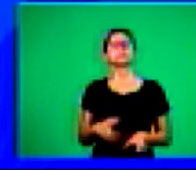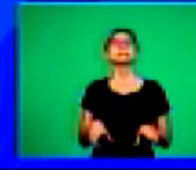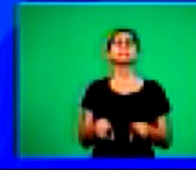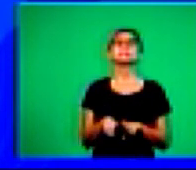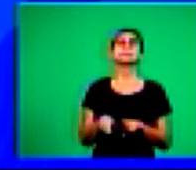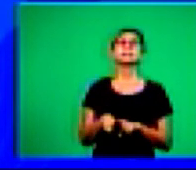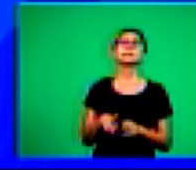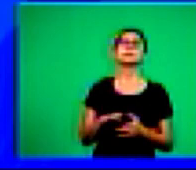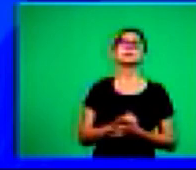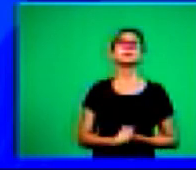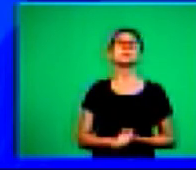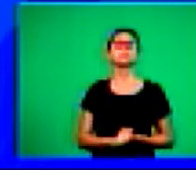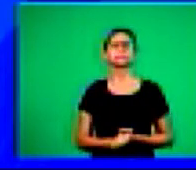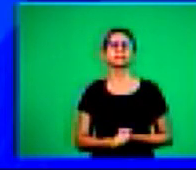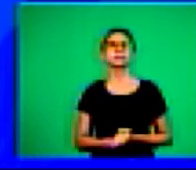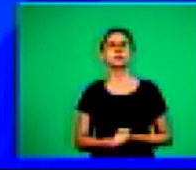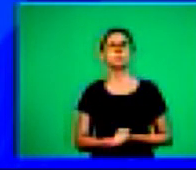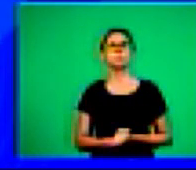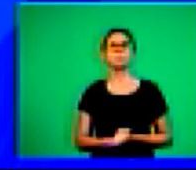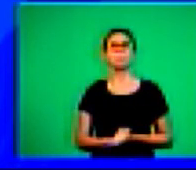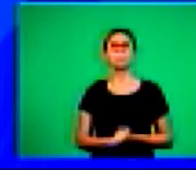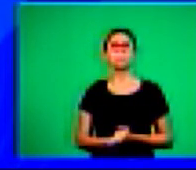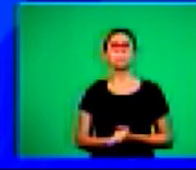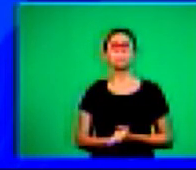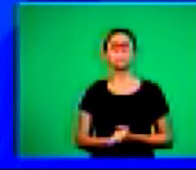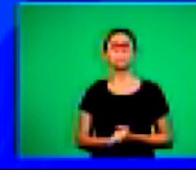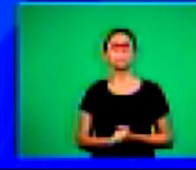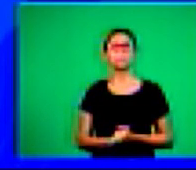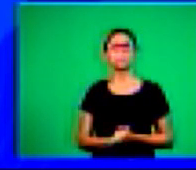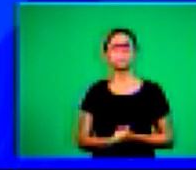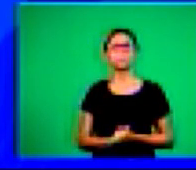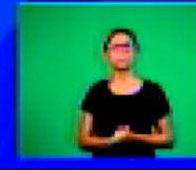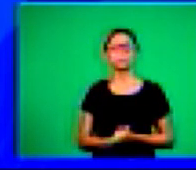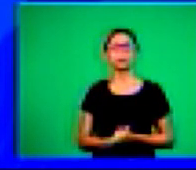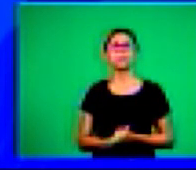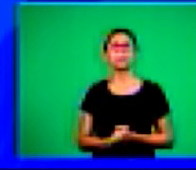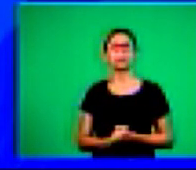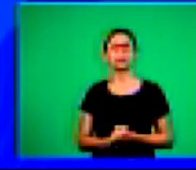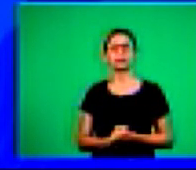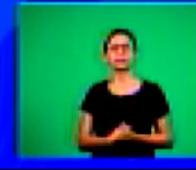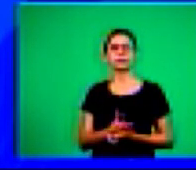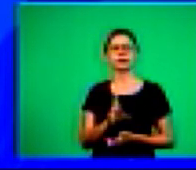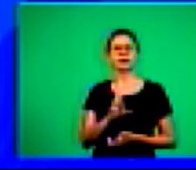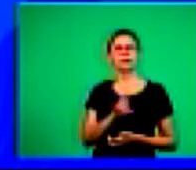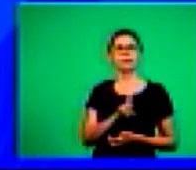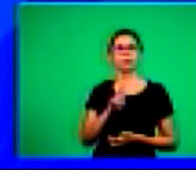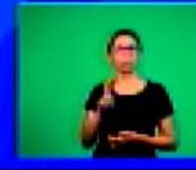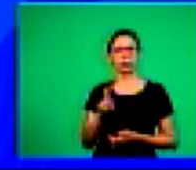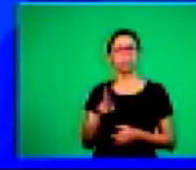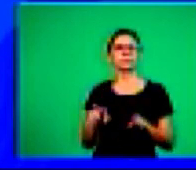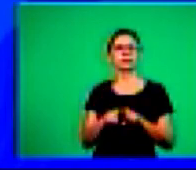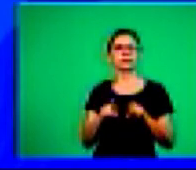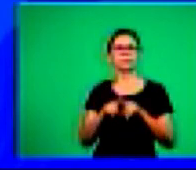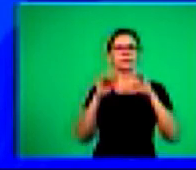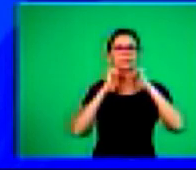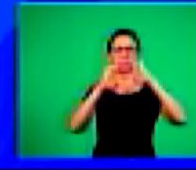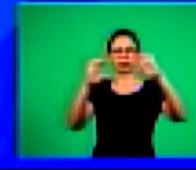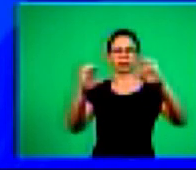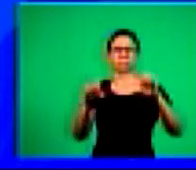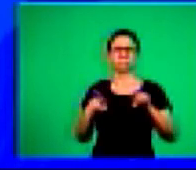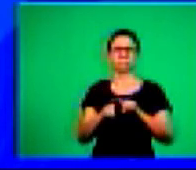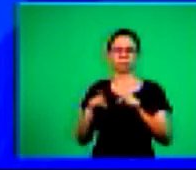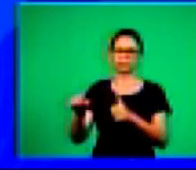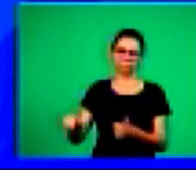y también en boavista en el estado de roraima el extremo norte del país otra evangelización